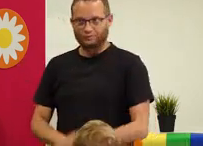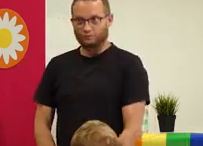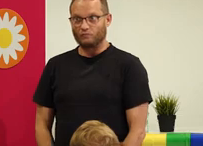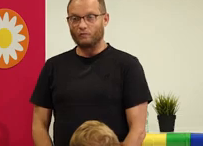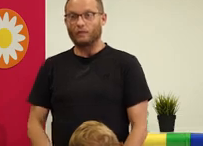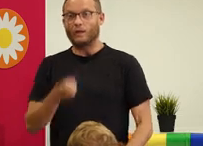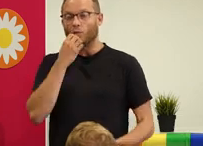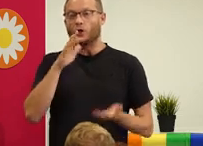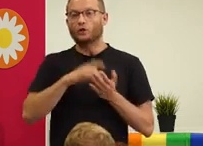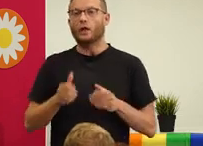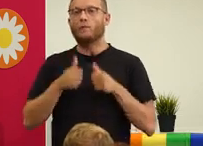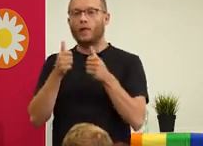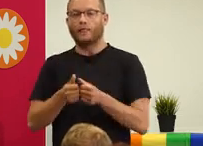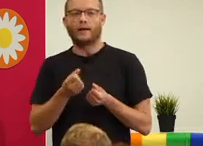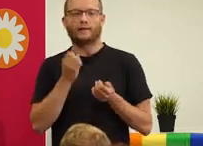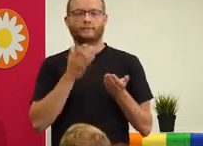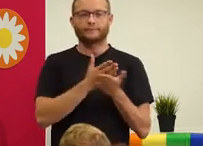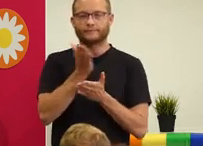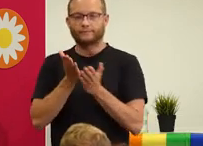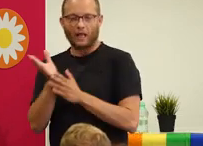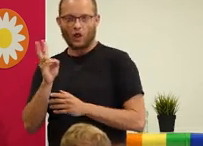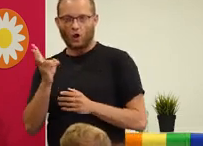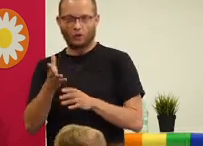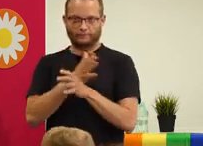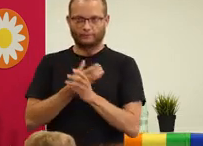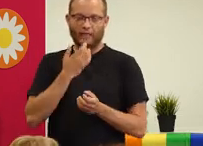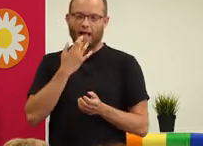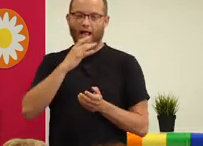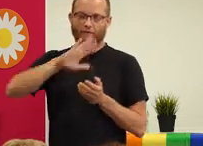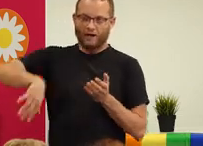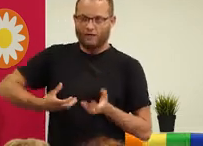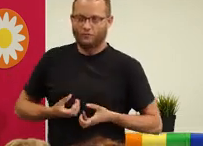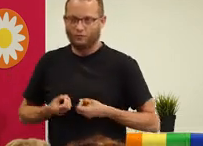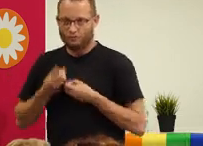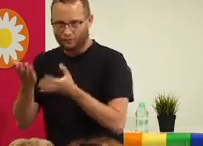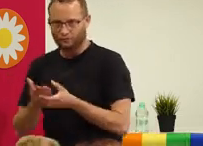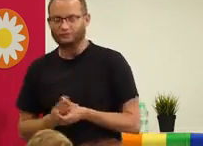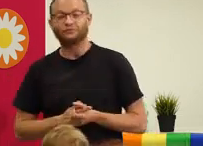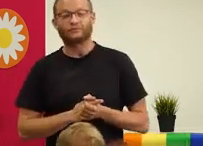Bueno... Voy a hacer dos disclaimers antes de soltar toda esta prorrata.